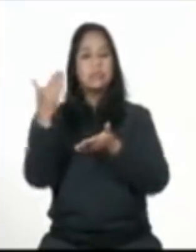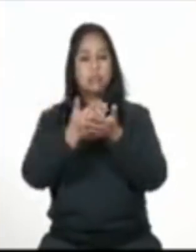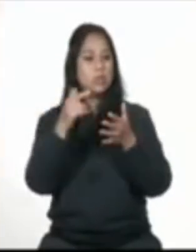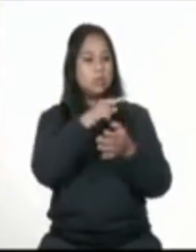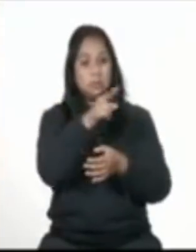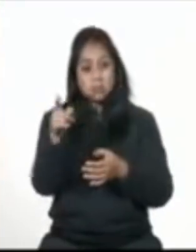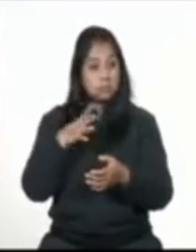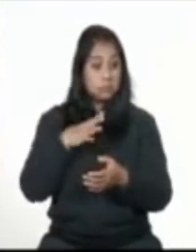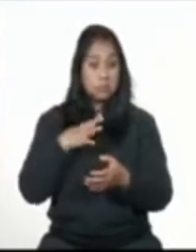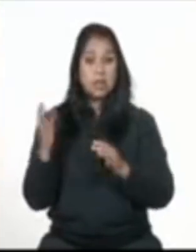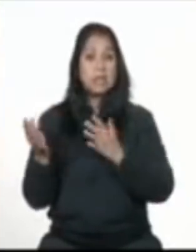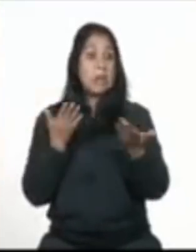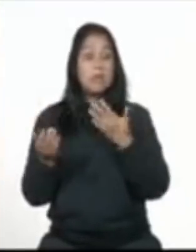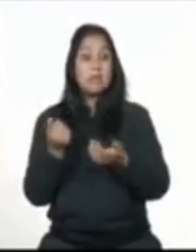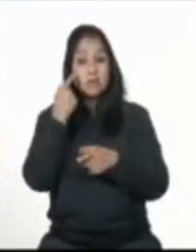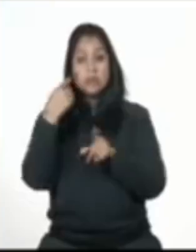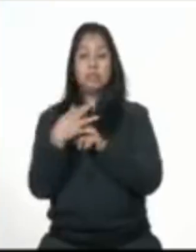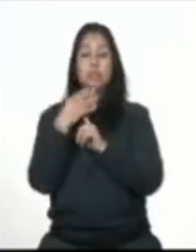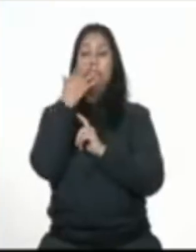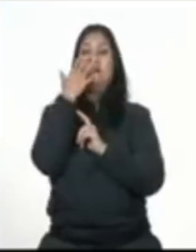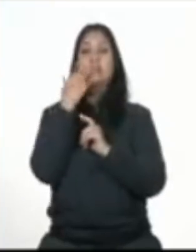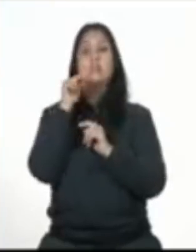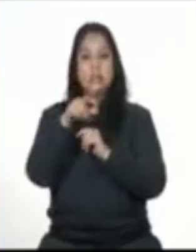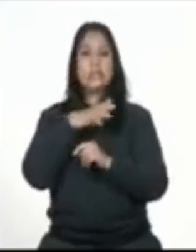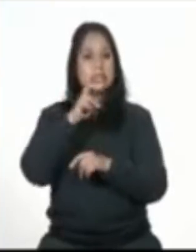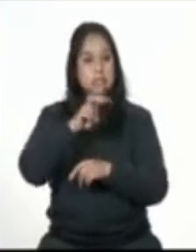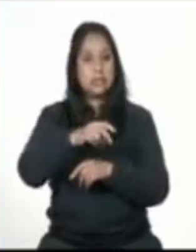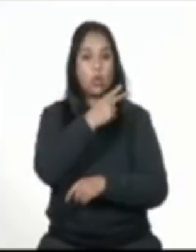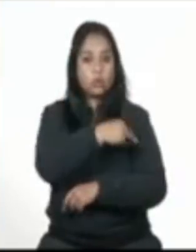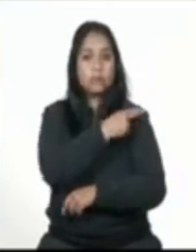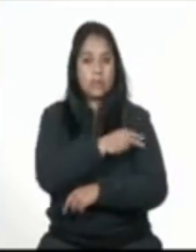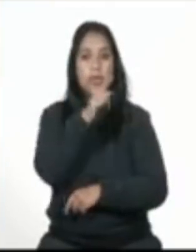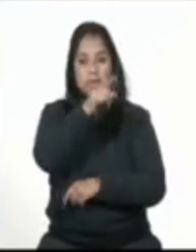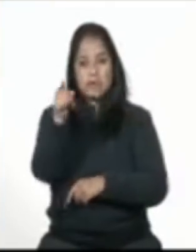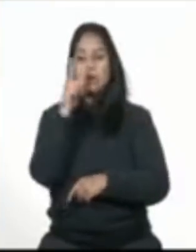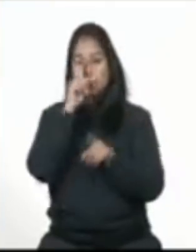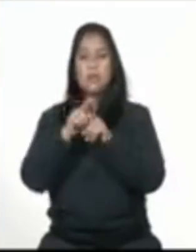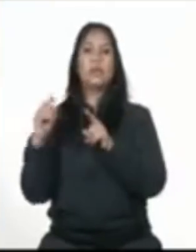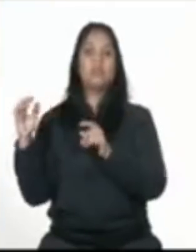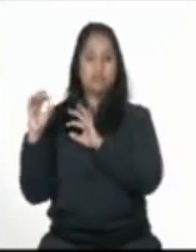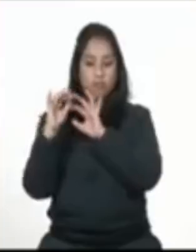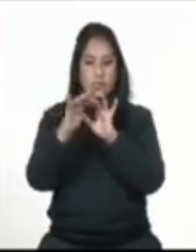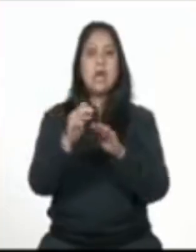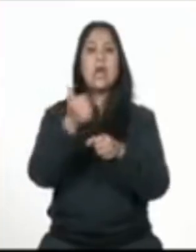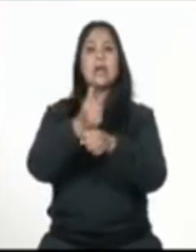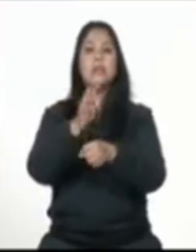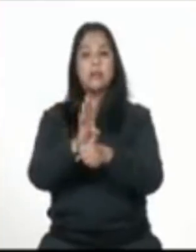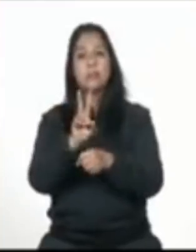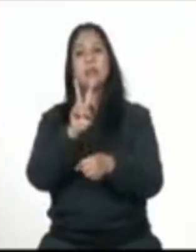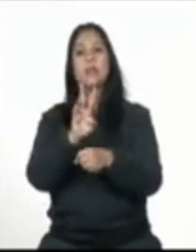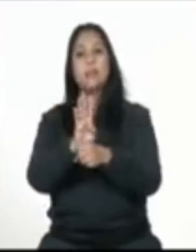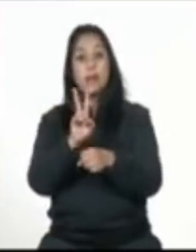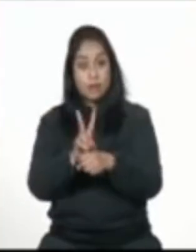que pudieran llegar a tener el virus y necesitan hospitalización, de Alta Verapaz, Baja Verapaz,